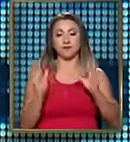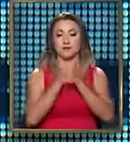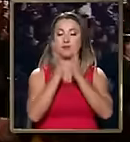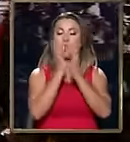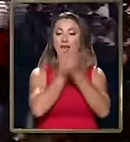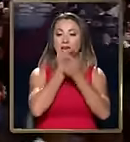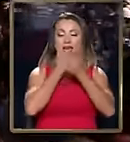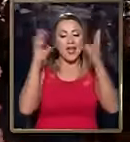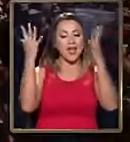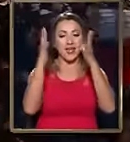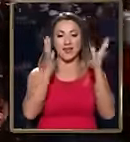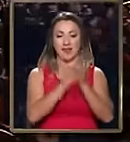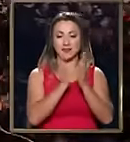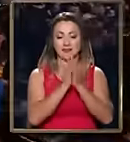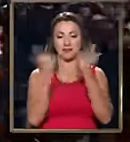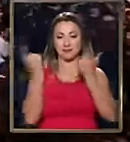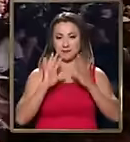Bueno.